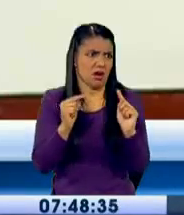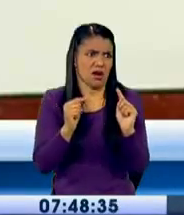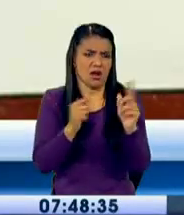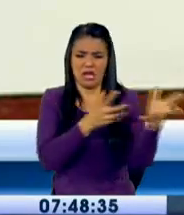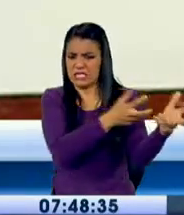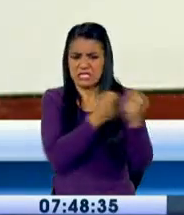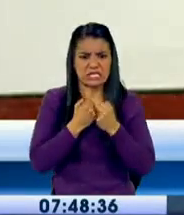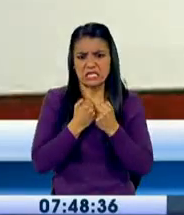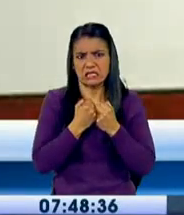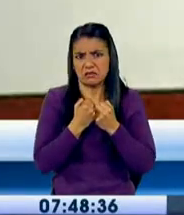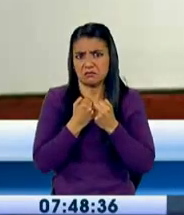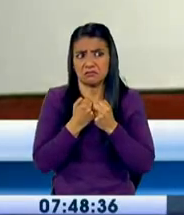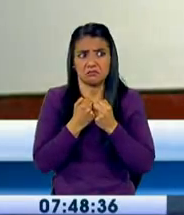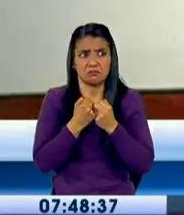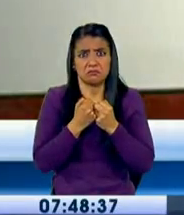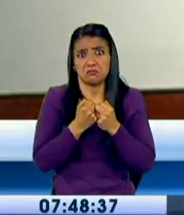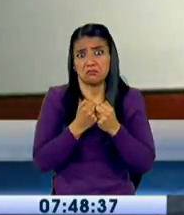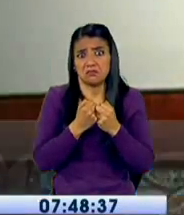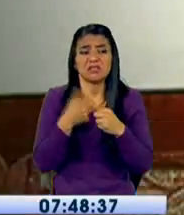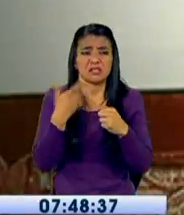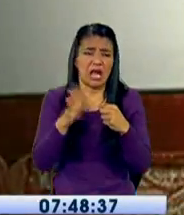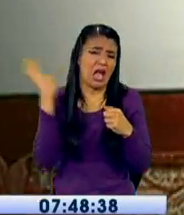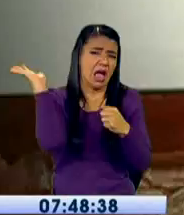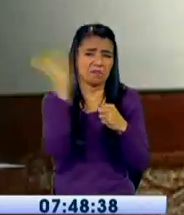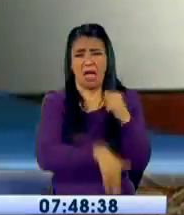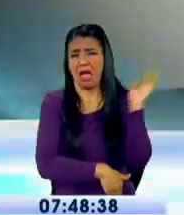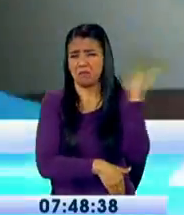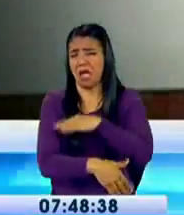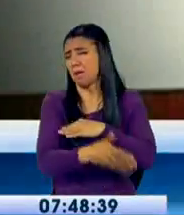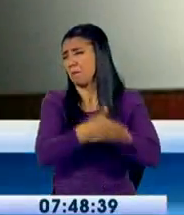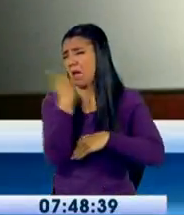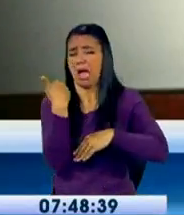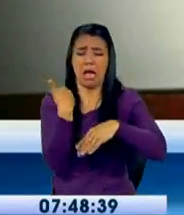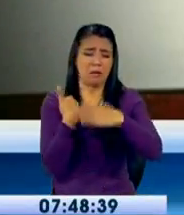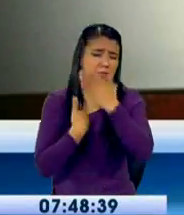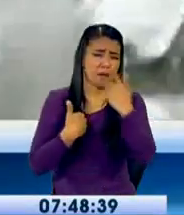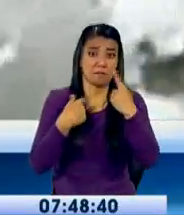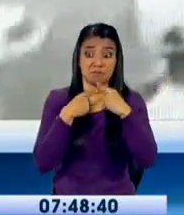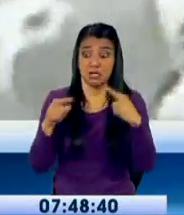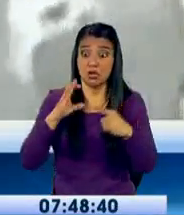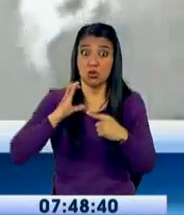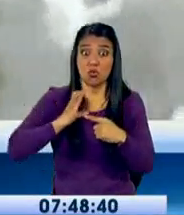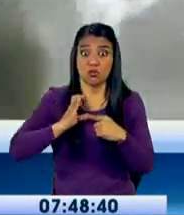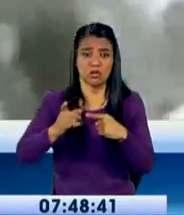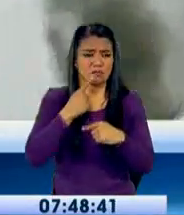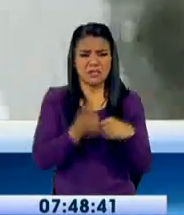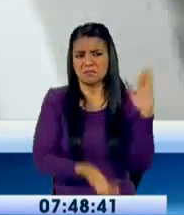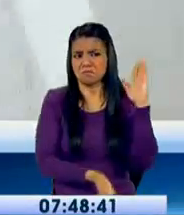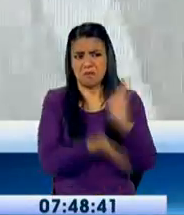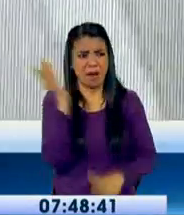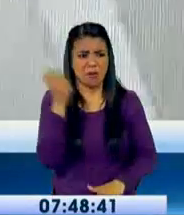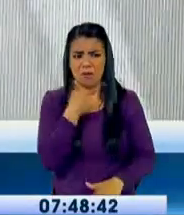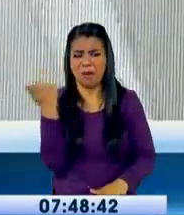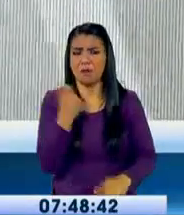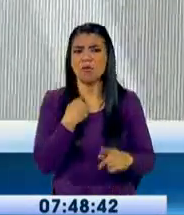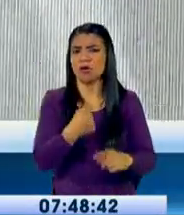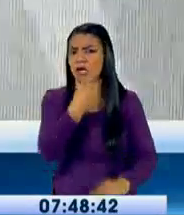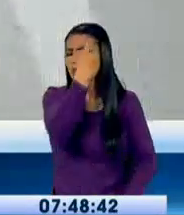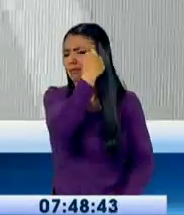para llevársela, nos dimos unos manotazos ahí, cuando ya de repente mi cuñado me dice vámonos, porque tenía la